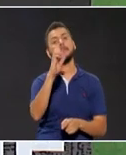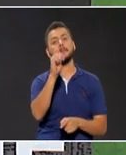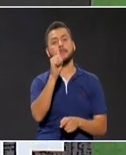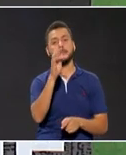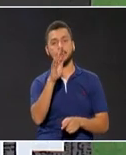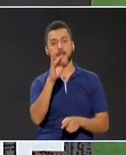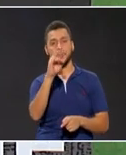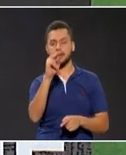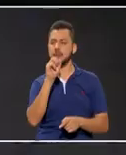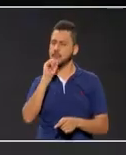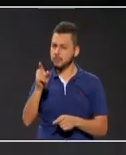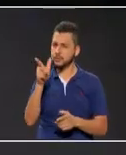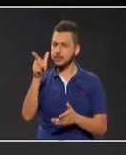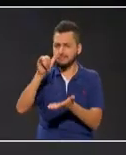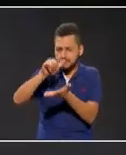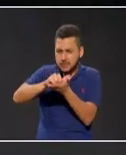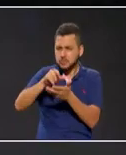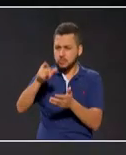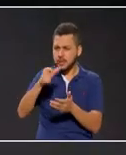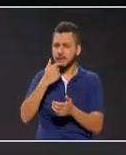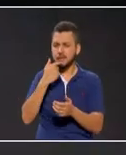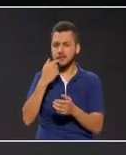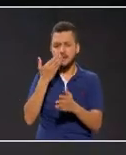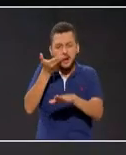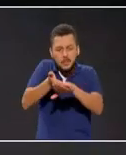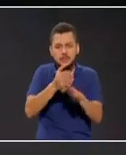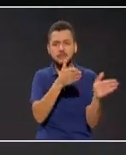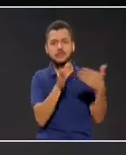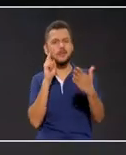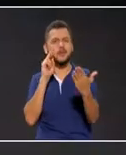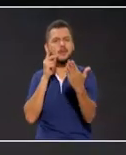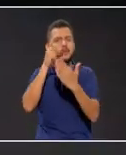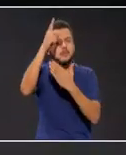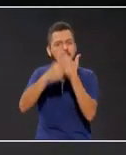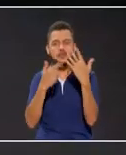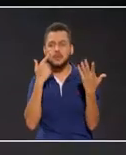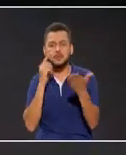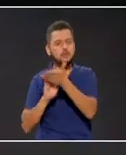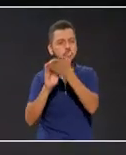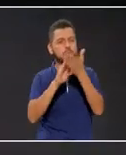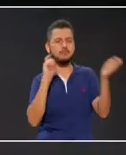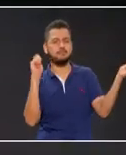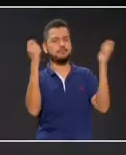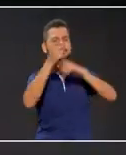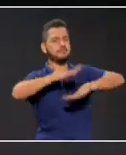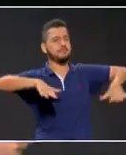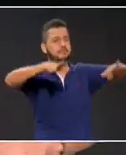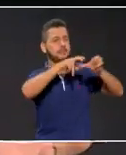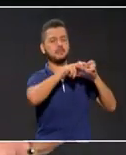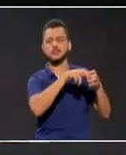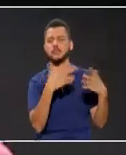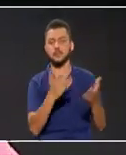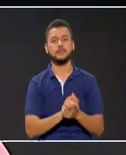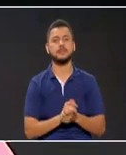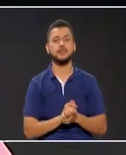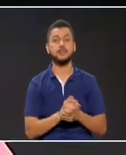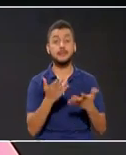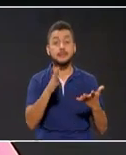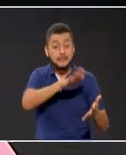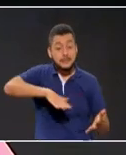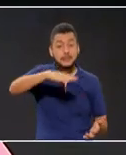Medellín? Sí, bueno, yo creo que hay que consolidar a Medellín como la capital del transporte sostenible, y en eso es fundamental